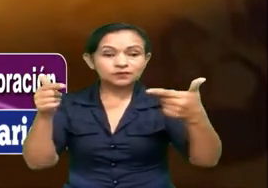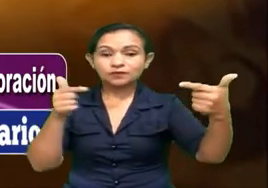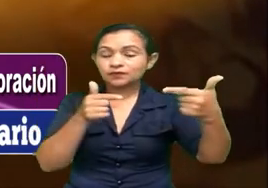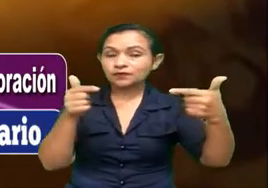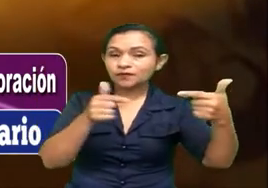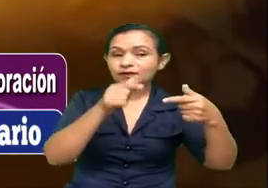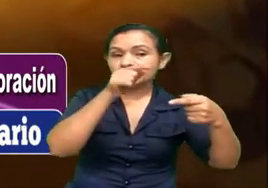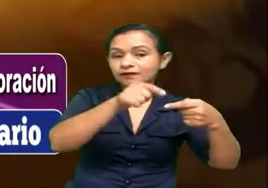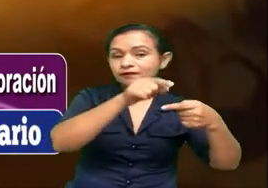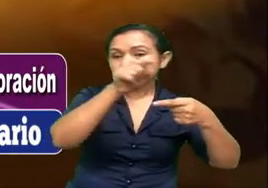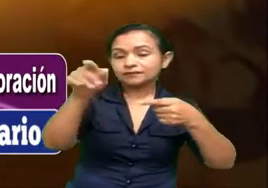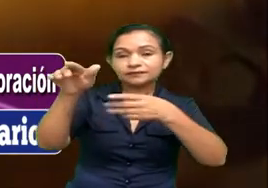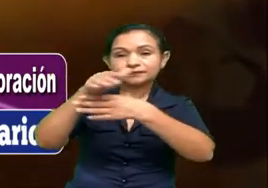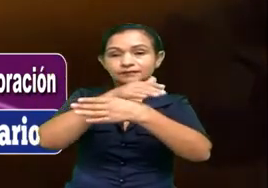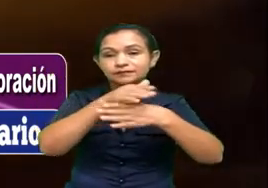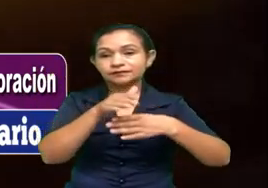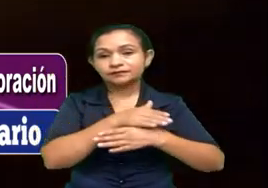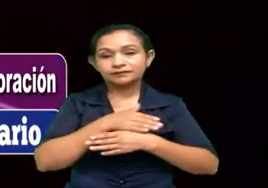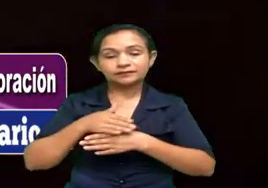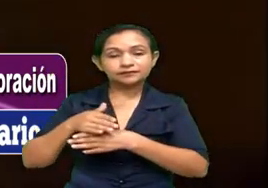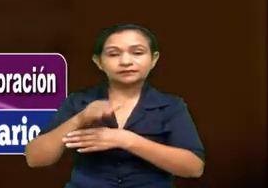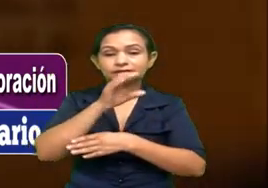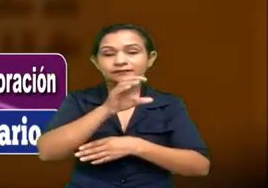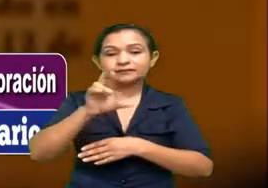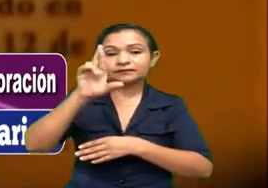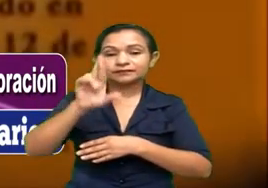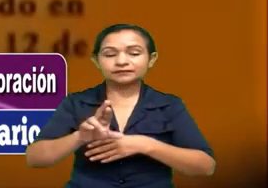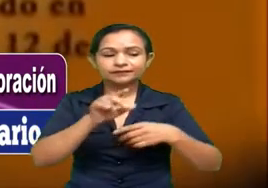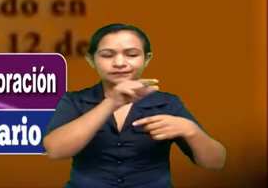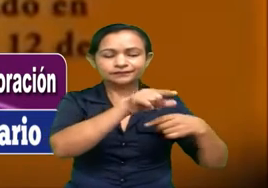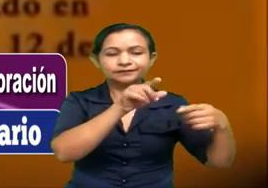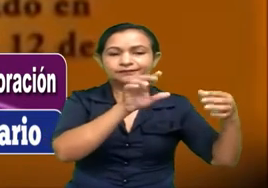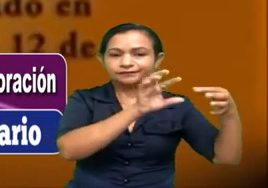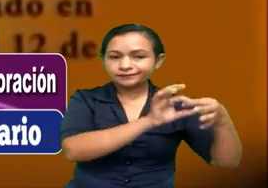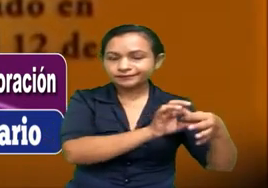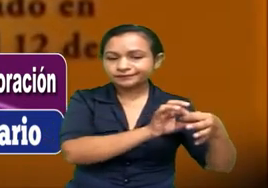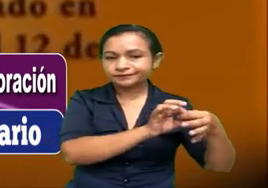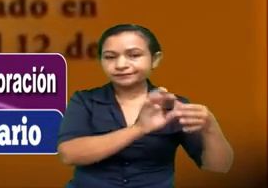combates dentro de la misma Costa Rica. Al final,